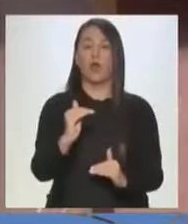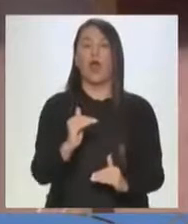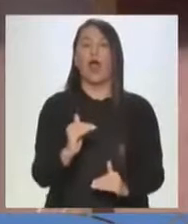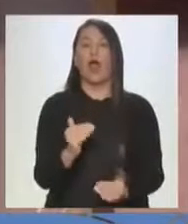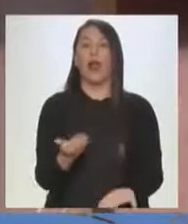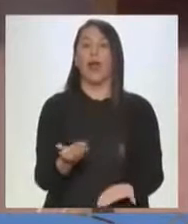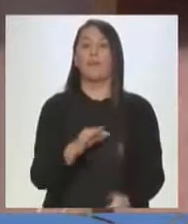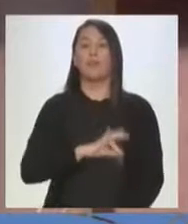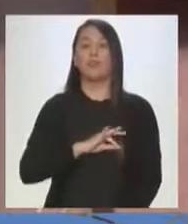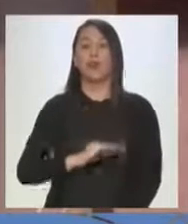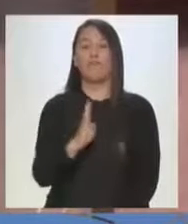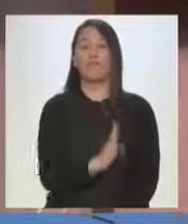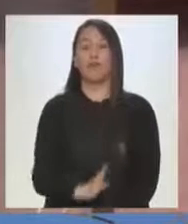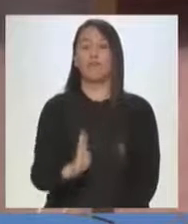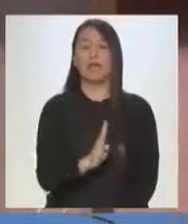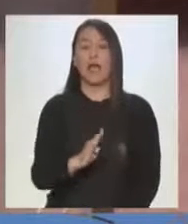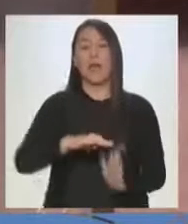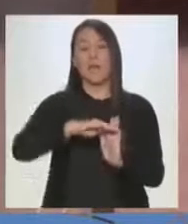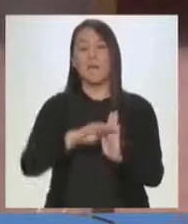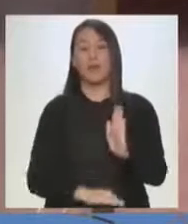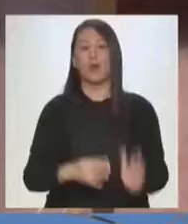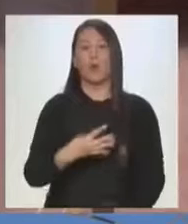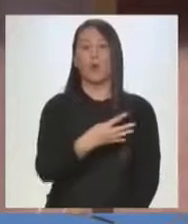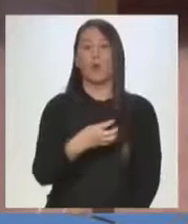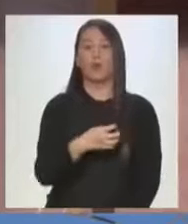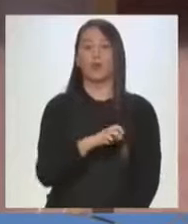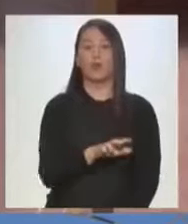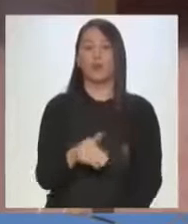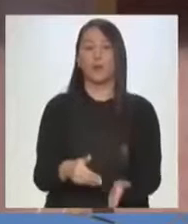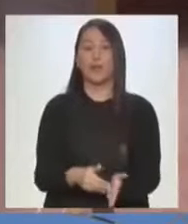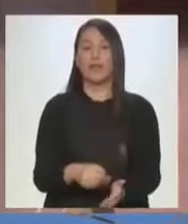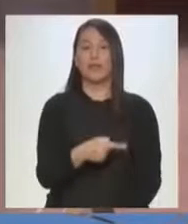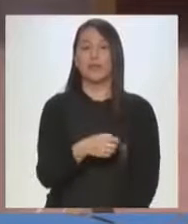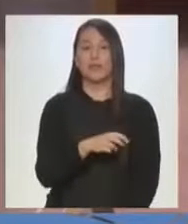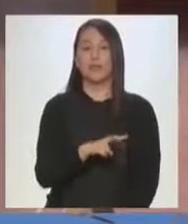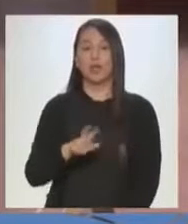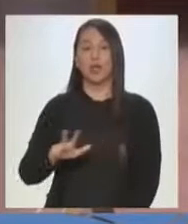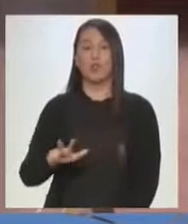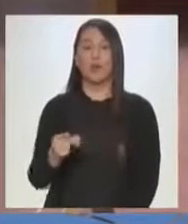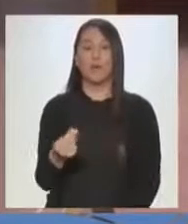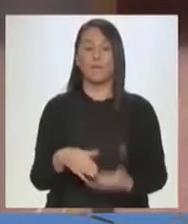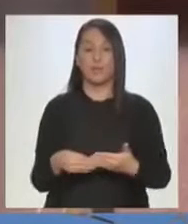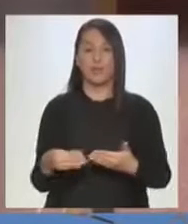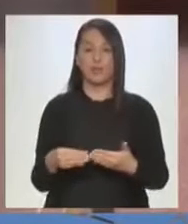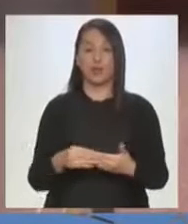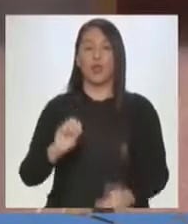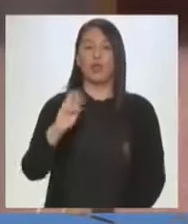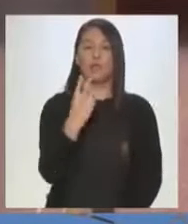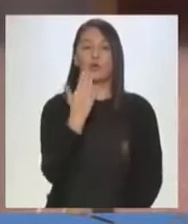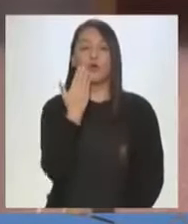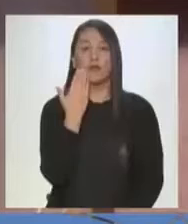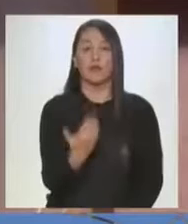básica solidaria e inferior a 408.125 pesos. Respecto al segundo beneficio